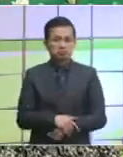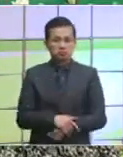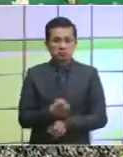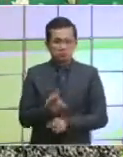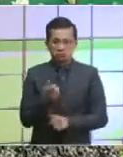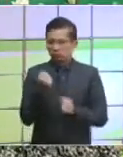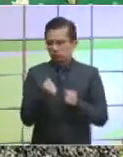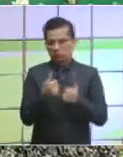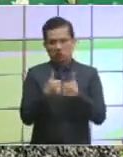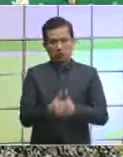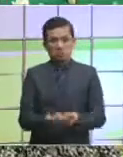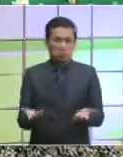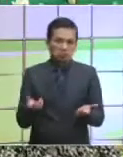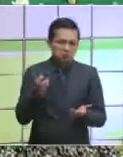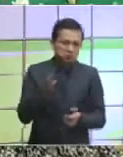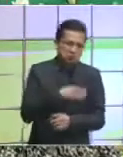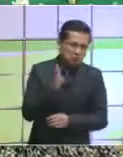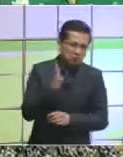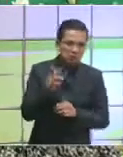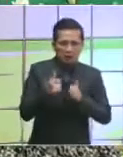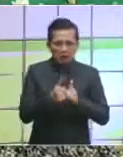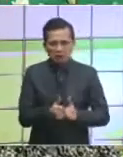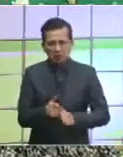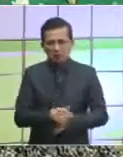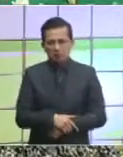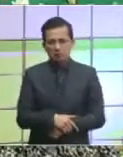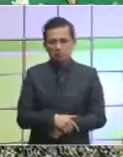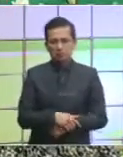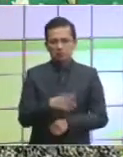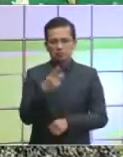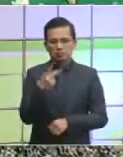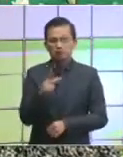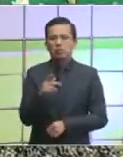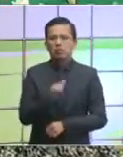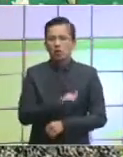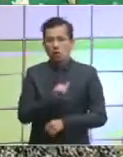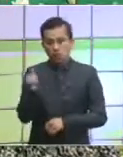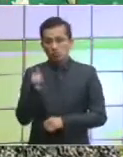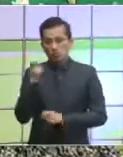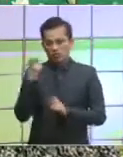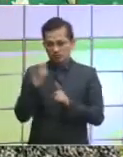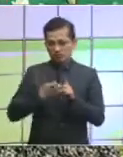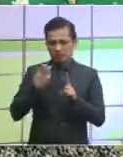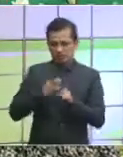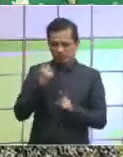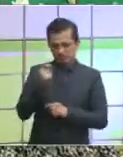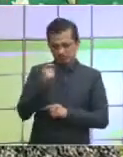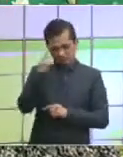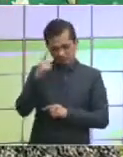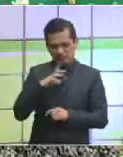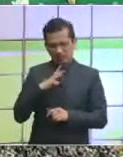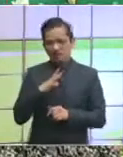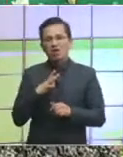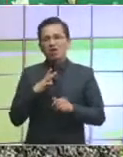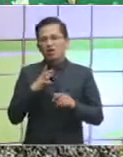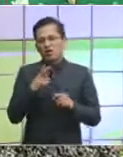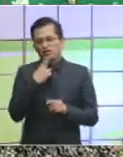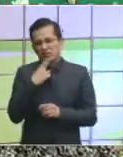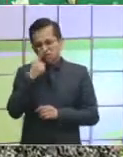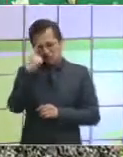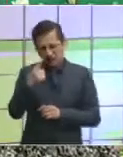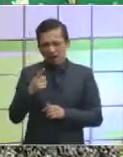vamos a quedar bueno pues ahí quedemos con el asunto en cambio la otra si es una crítica insisto que tiene una función de generar